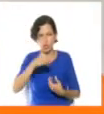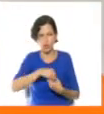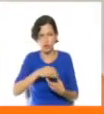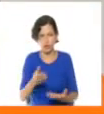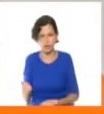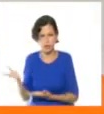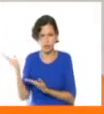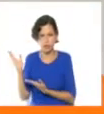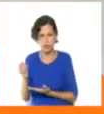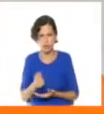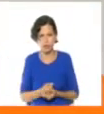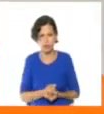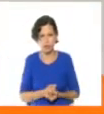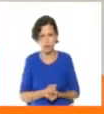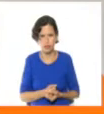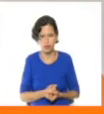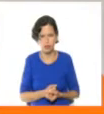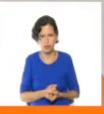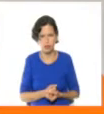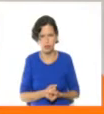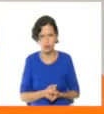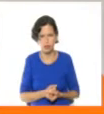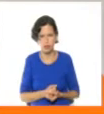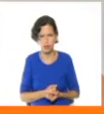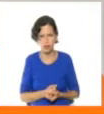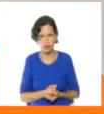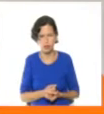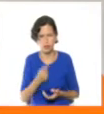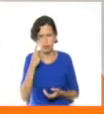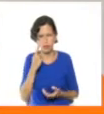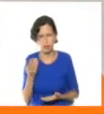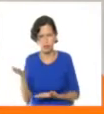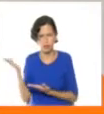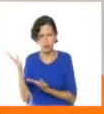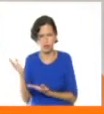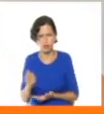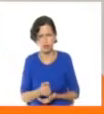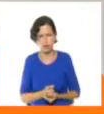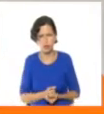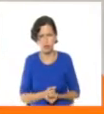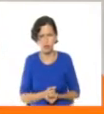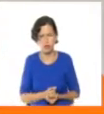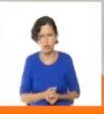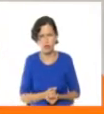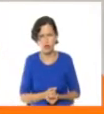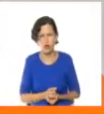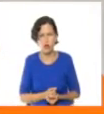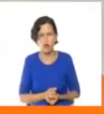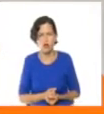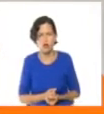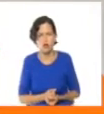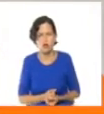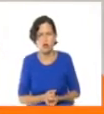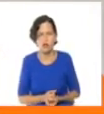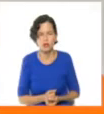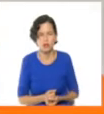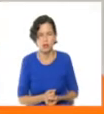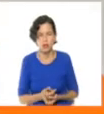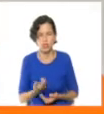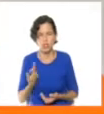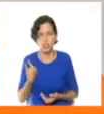a hacer una breve clasificación. Fíjense acá, tenemos la parte de los